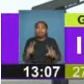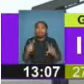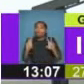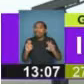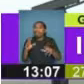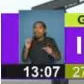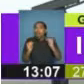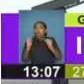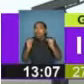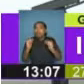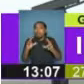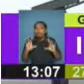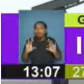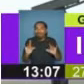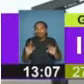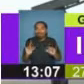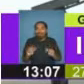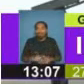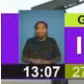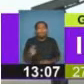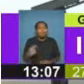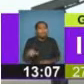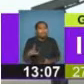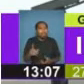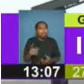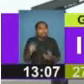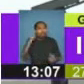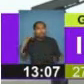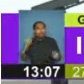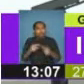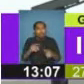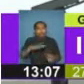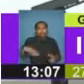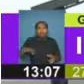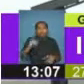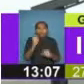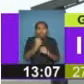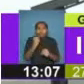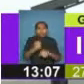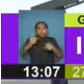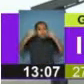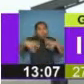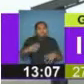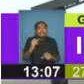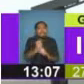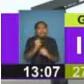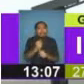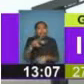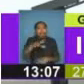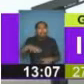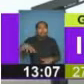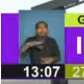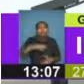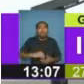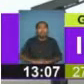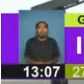pero el objetivo de que funcione esta zona franca y también la zona franca de venta minorista cuya autorización